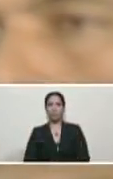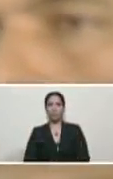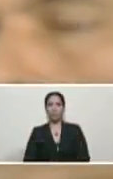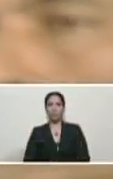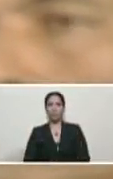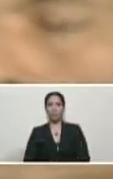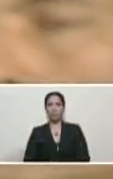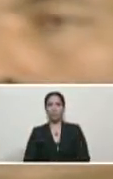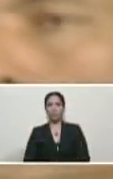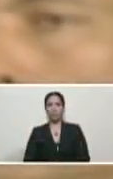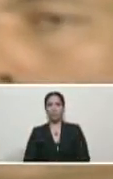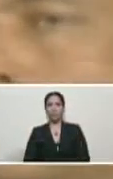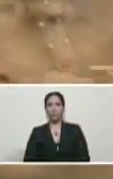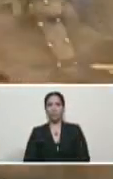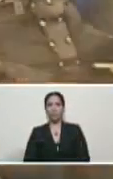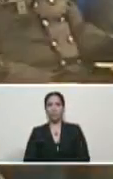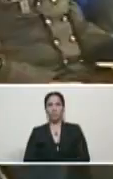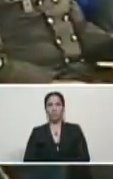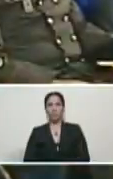empezando este acto.